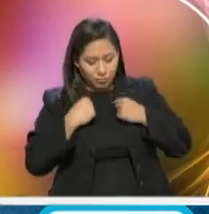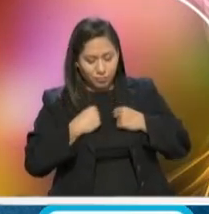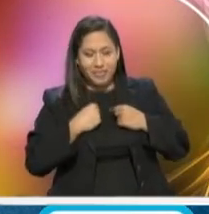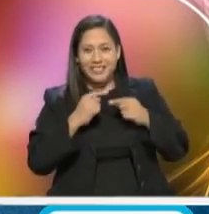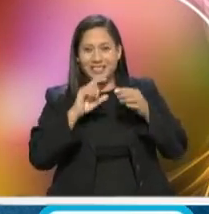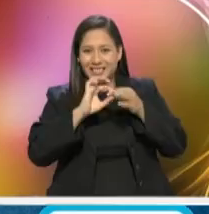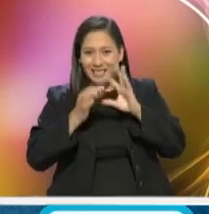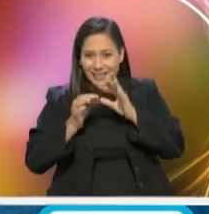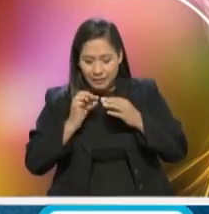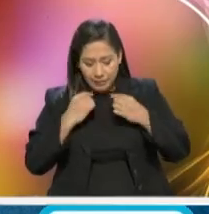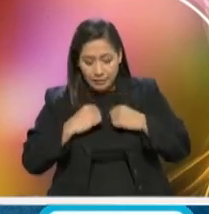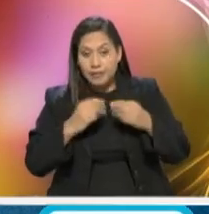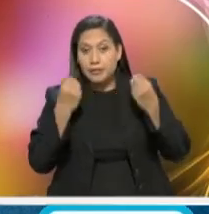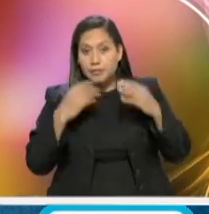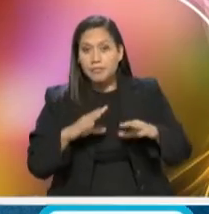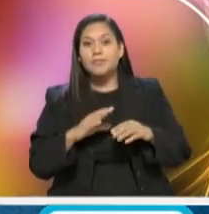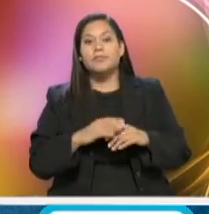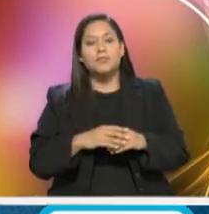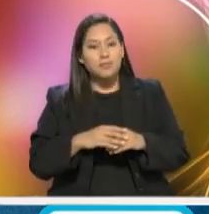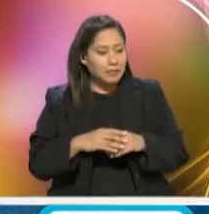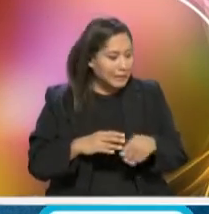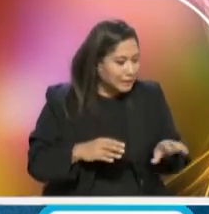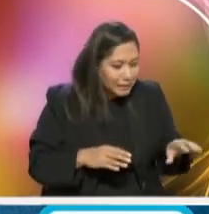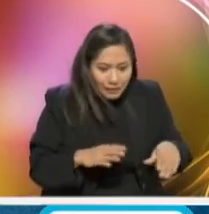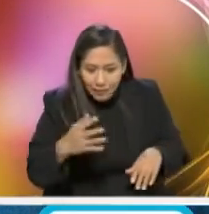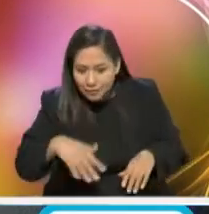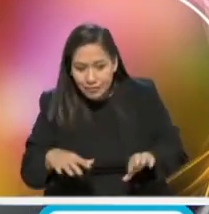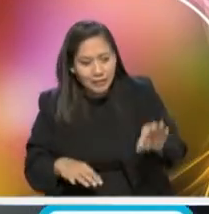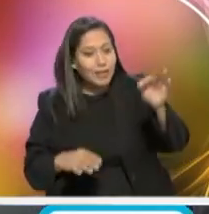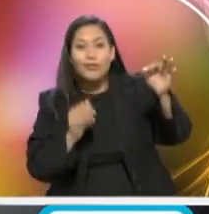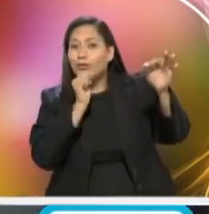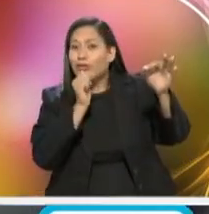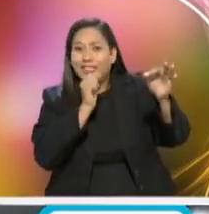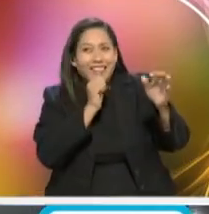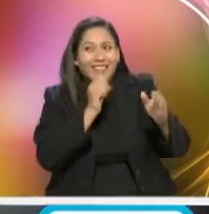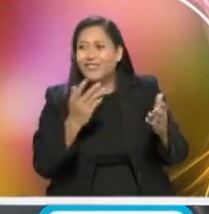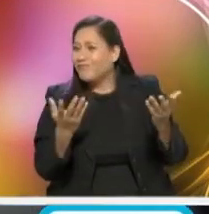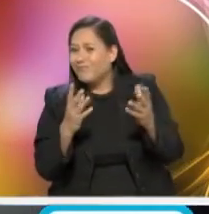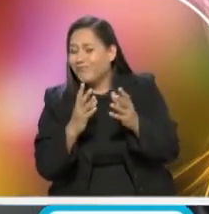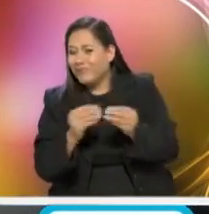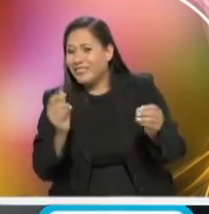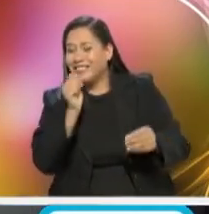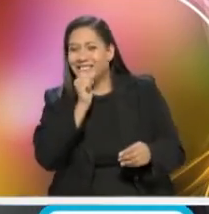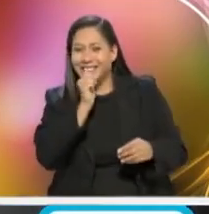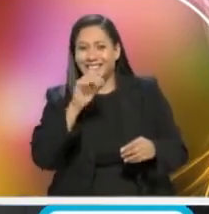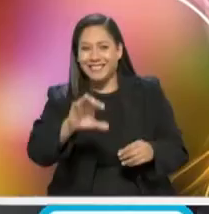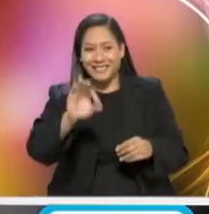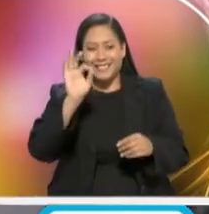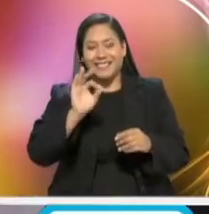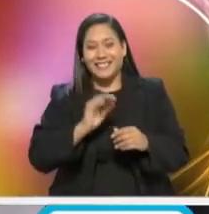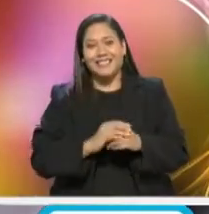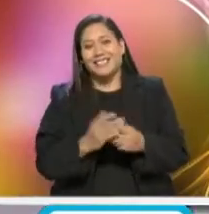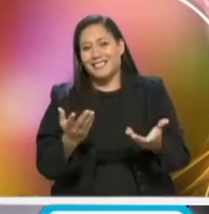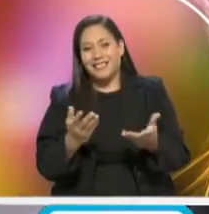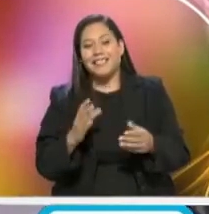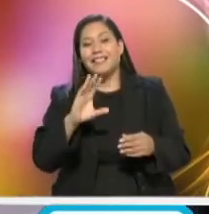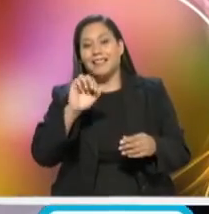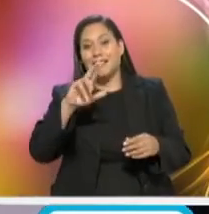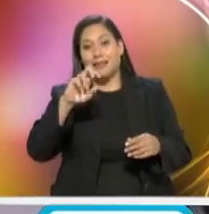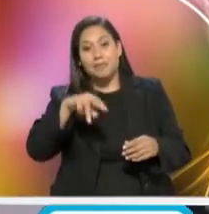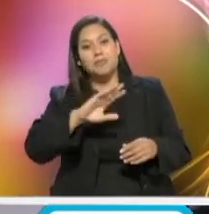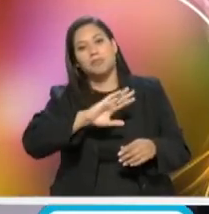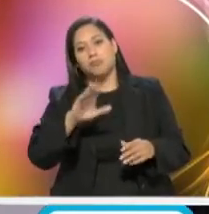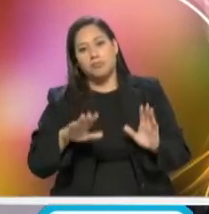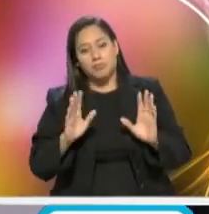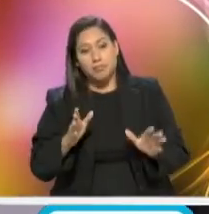acuerdan? Sí. Y grabaron... No ha aparecido todavía. No, sigue sin aparecer, lleva 40 años se perdió, definitivamente. Sí. Carmen ya se murió